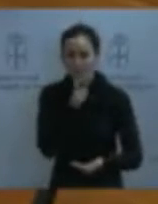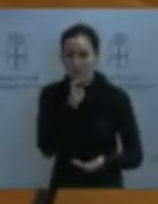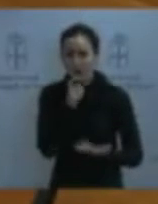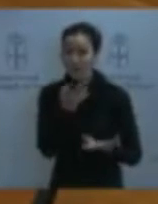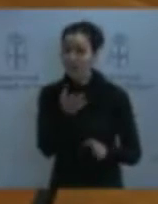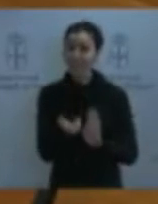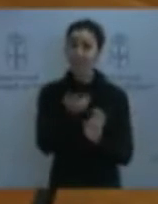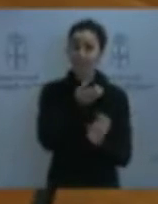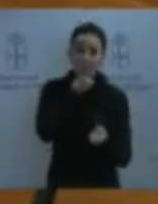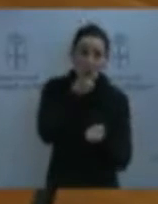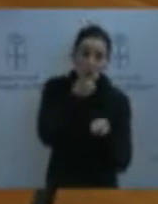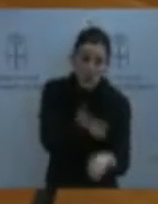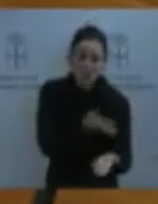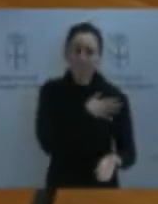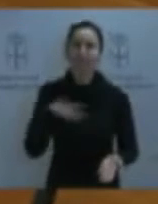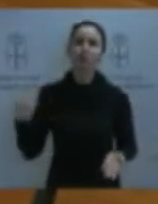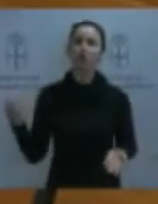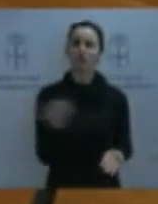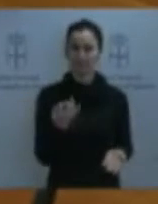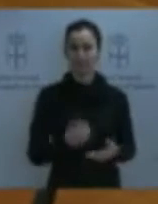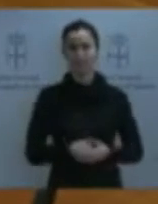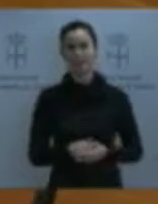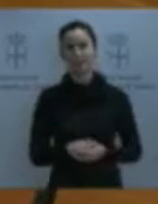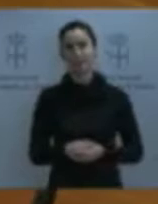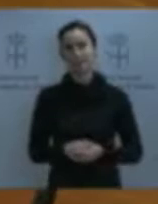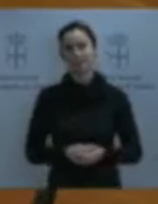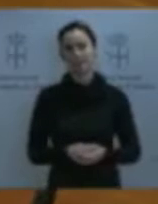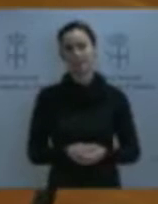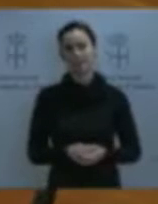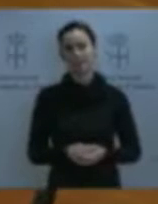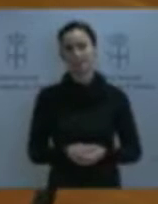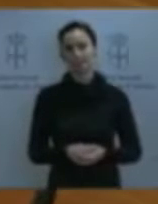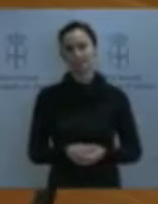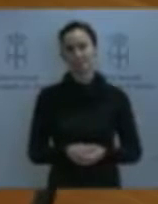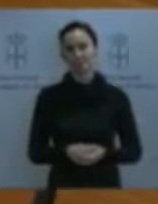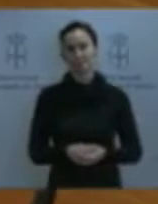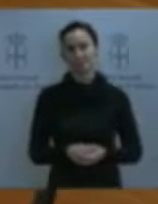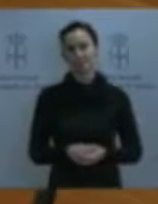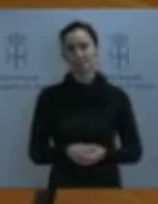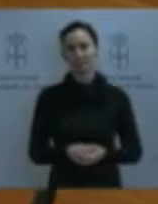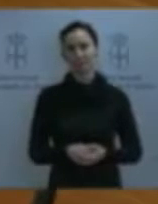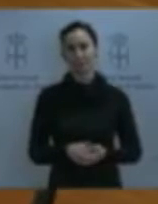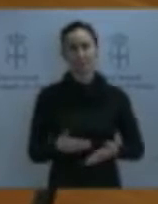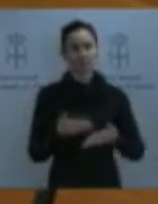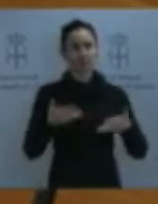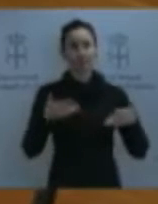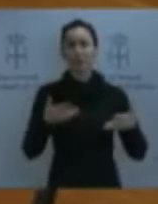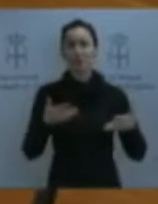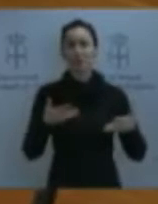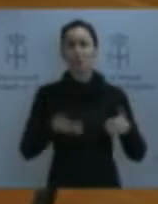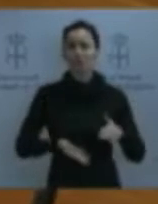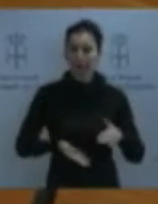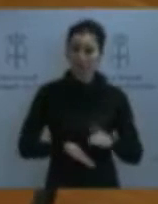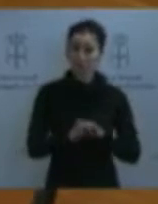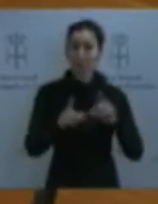es mantener la presencia, mantener genéricamente la asturianía de Duro Felguera.